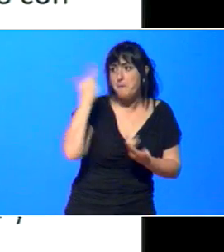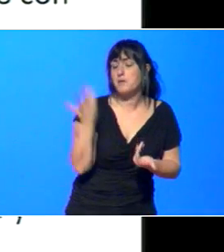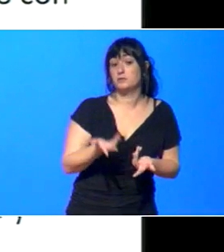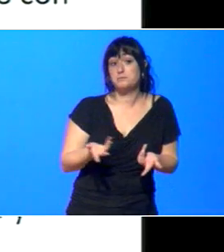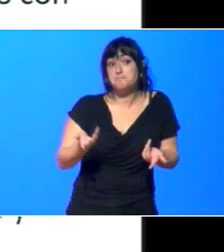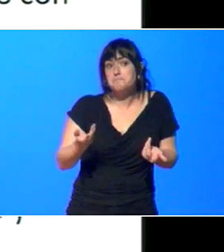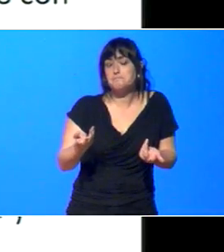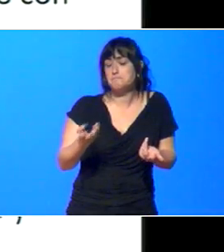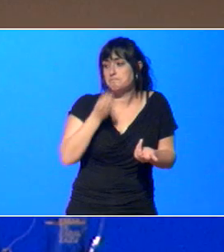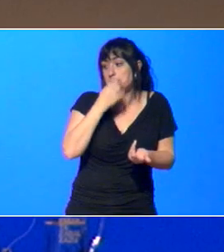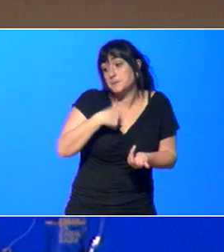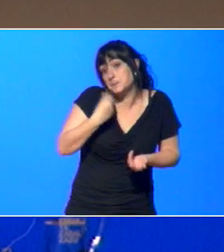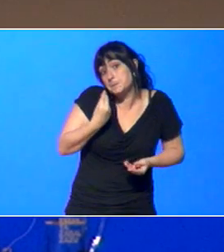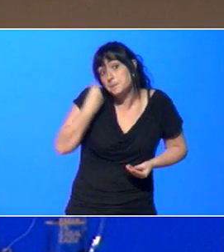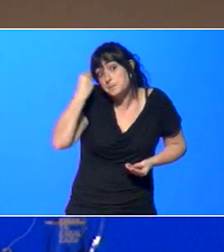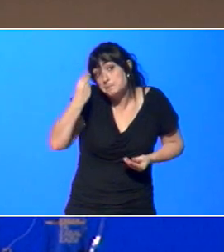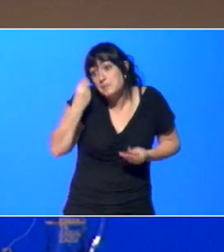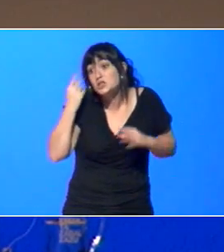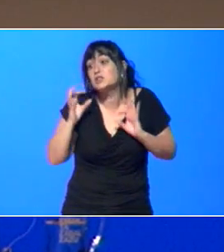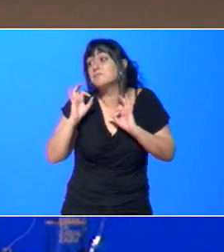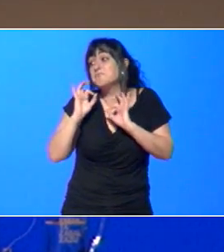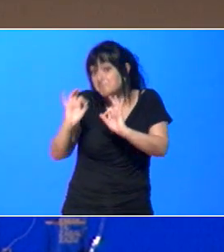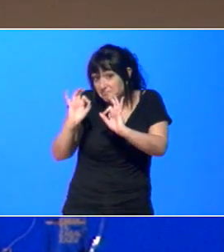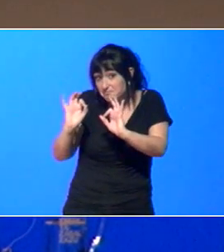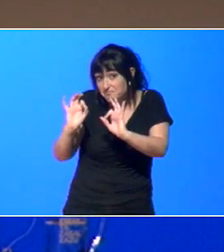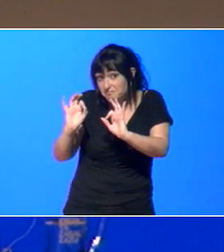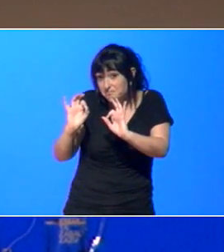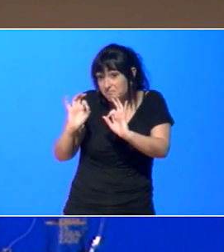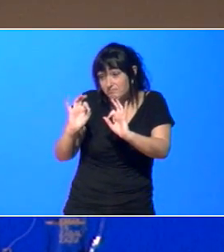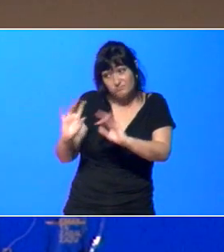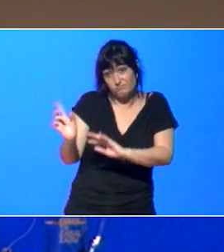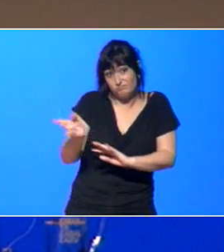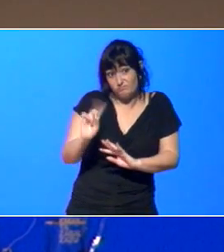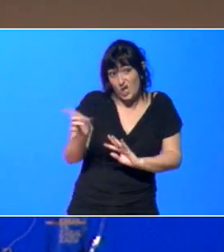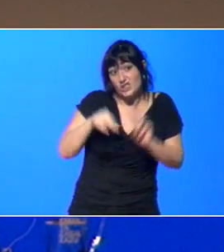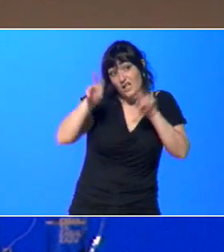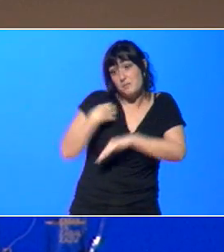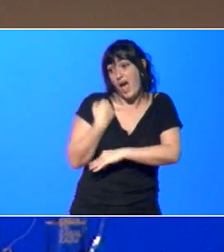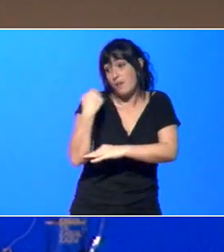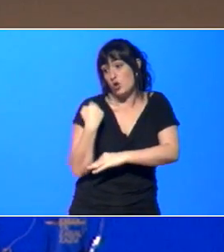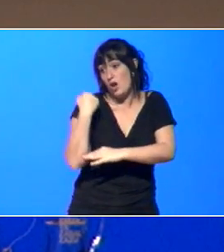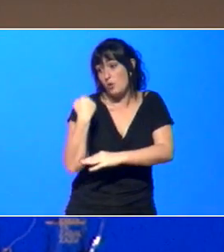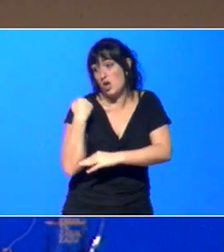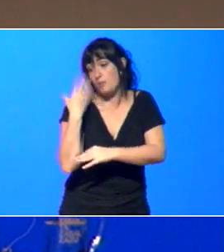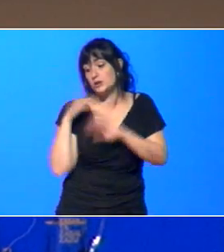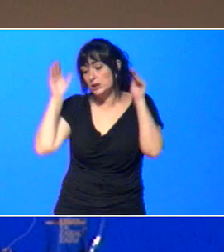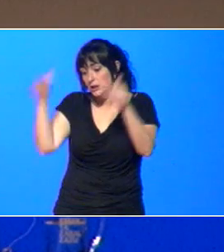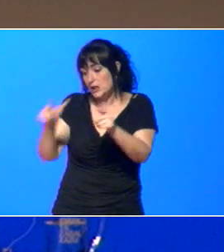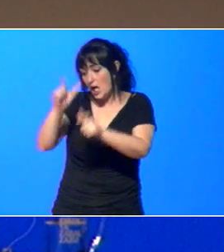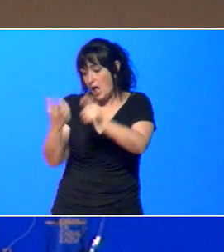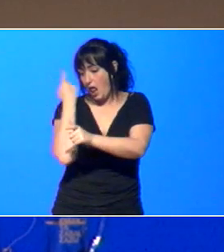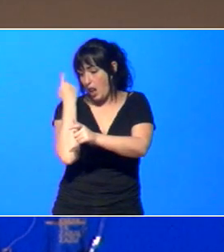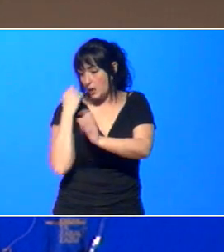yo creo que no. No ese es el esquema. No es el esquema de más apoyos para atender a determinados alumnos y